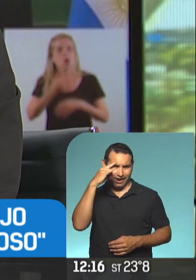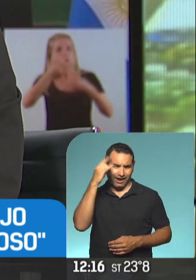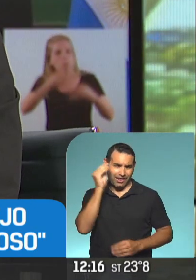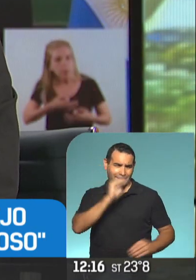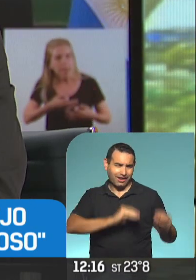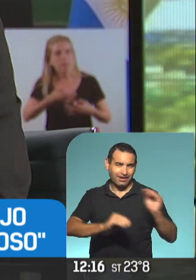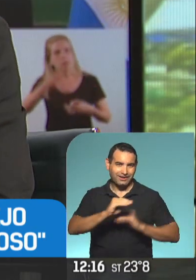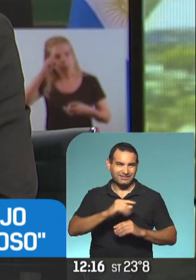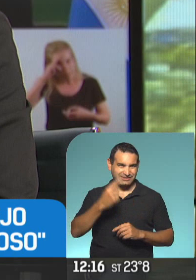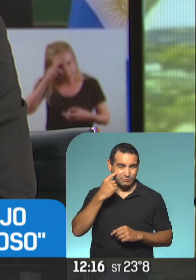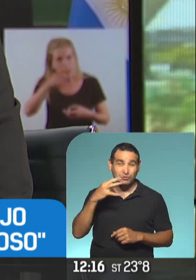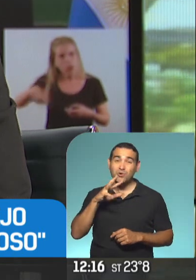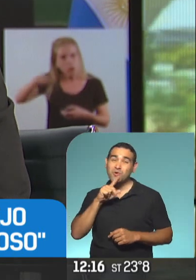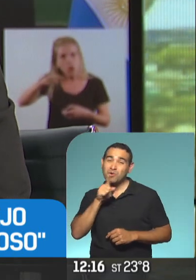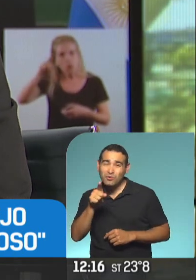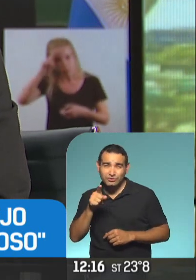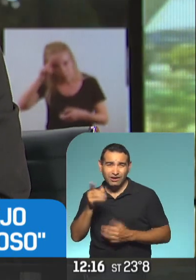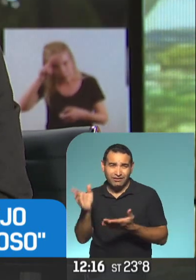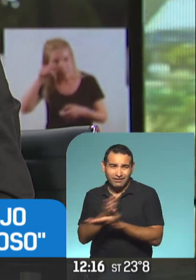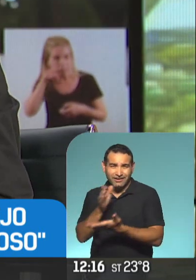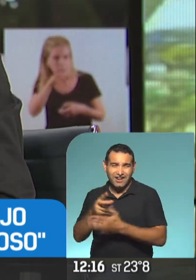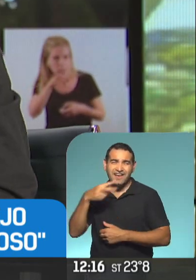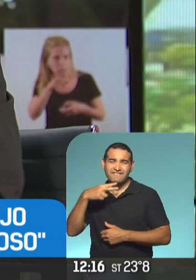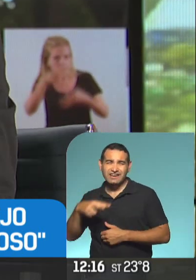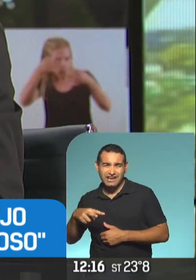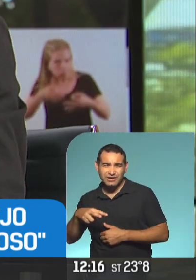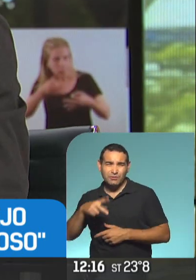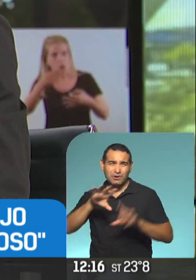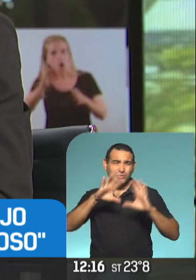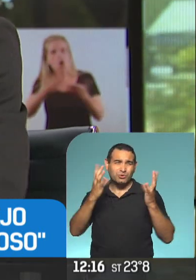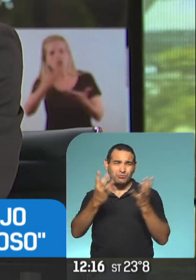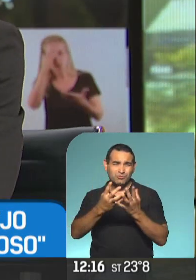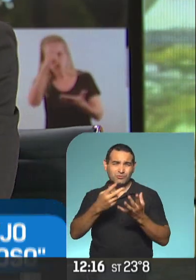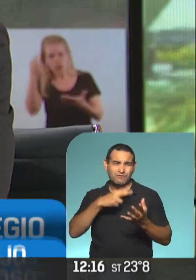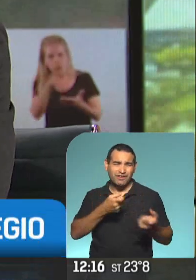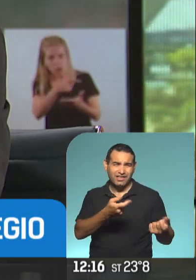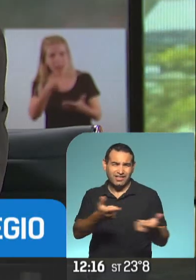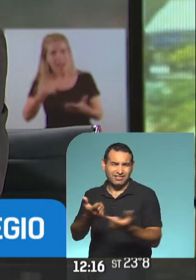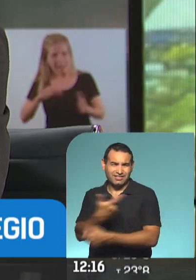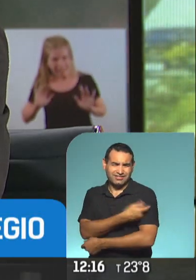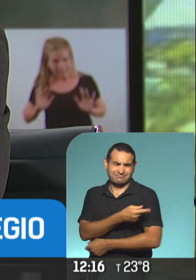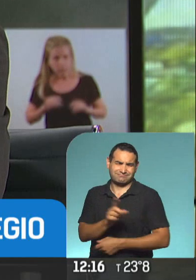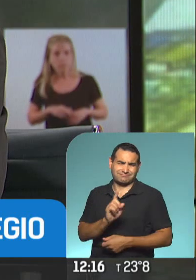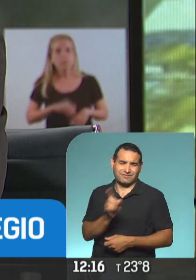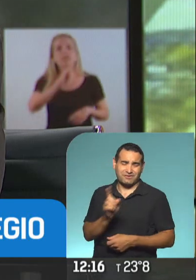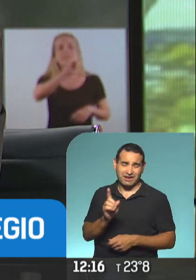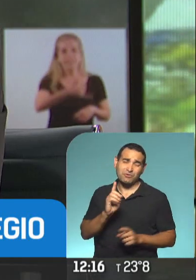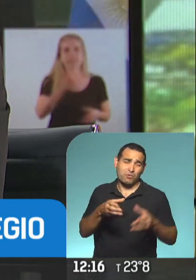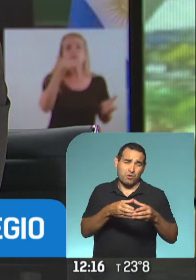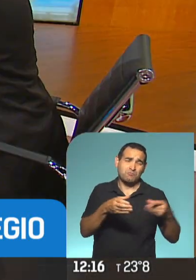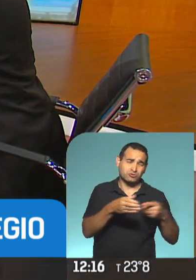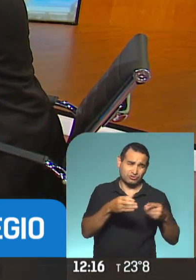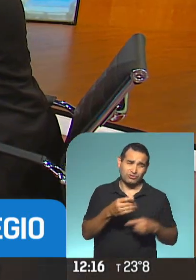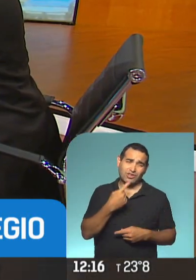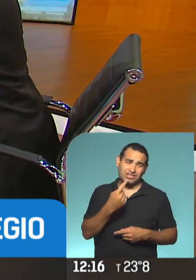veo a Rusia fabricando veneno para envenenar a la población del mundo, me parece un disparate. Ahora, Pero si Aragón, pudieron decirlo, también sobre esto se pueden